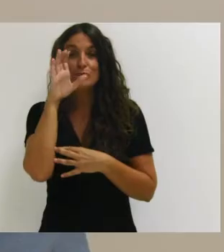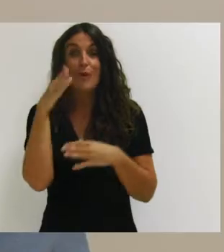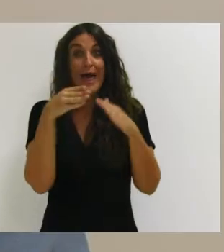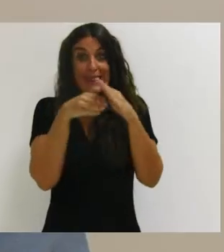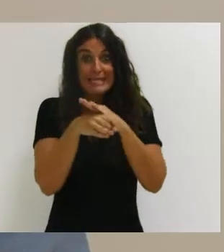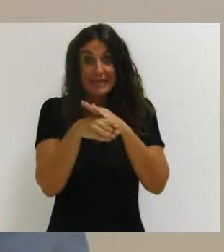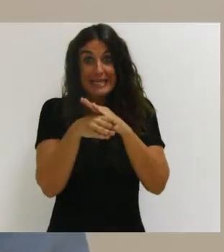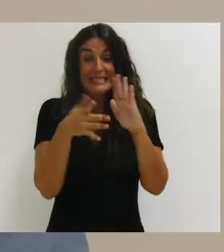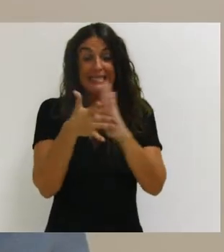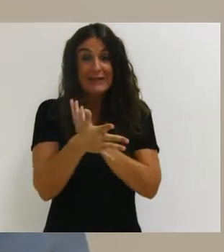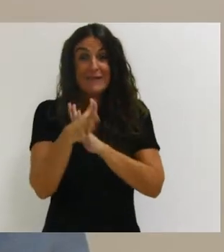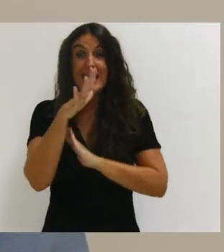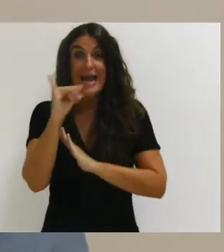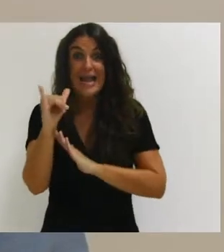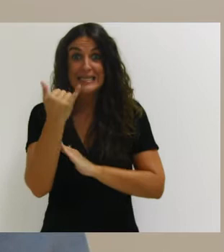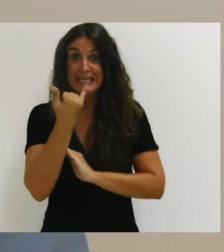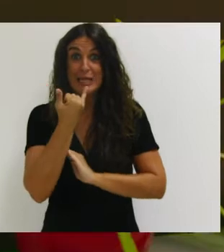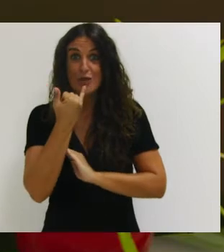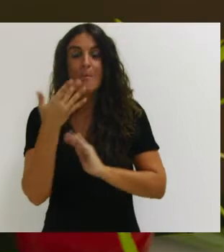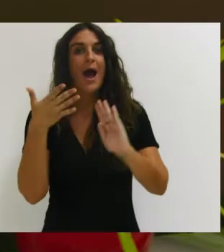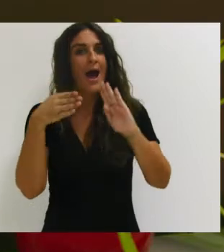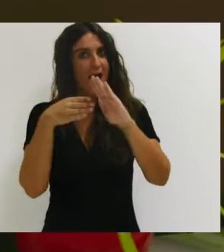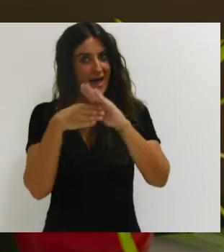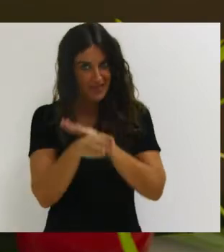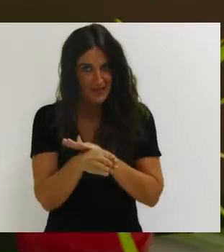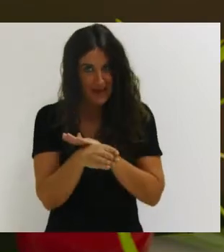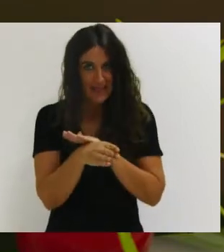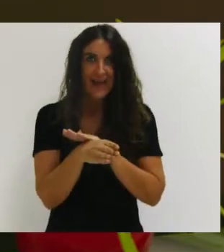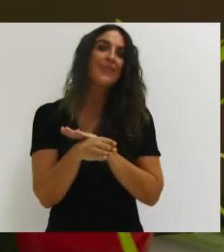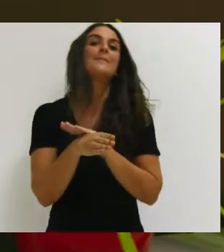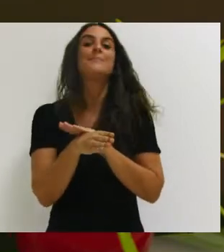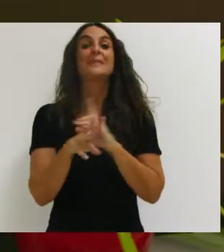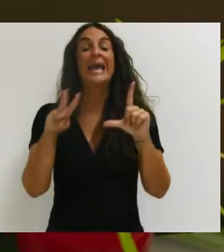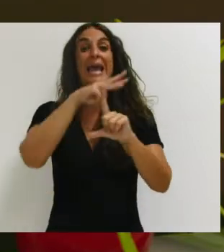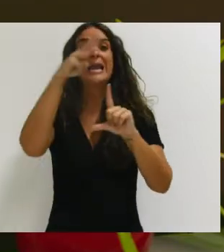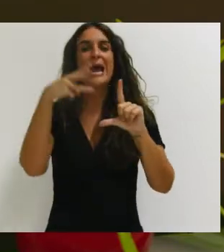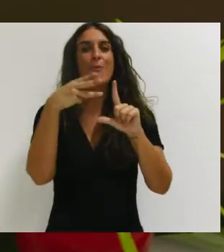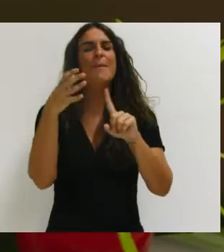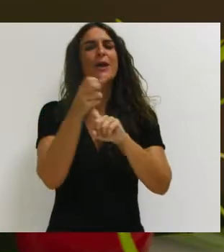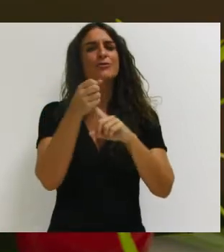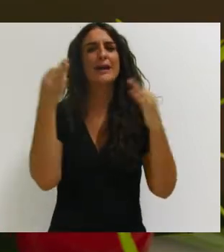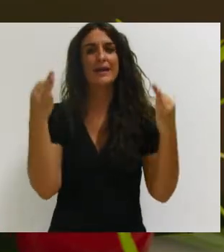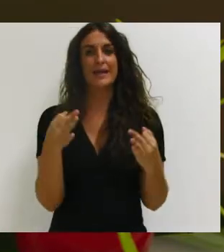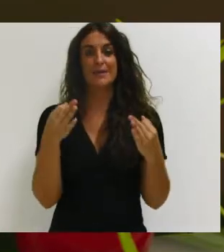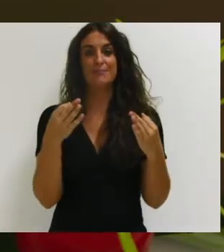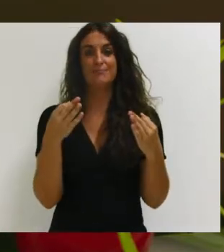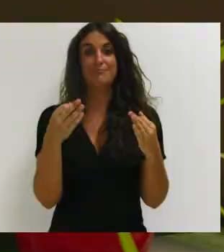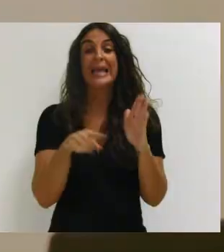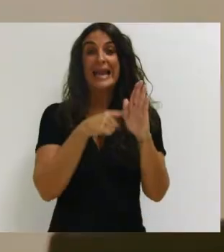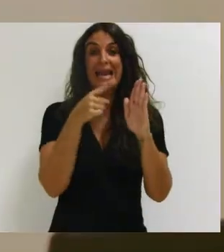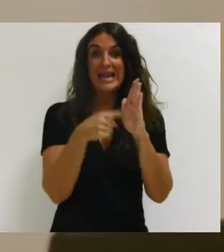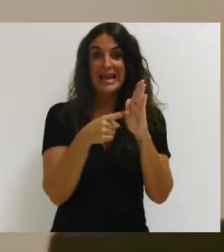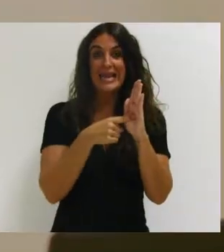Accesibilitas significa en latín accesibilidad. En esta web puedes encontrar leyes,